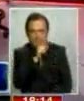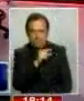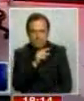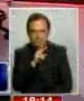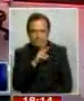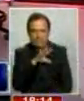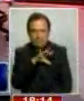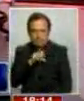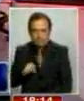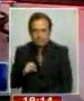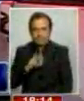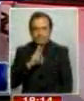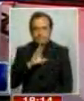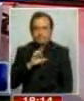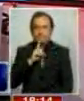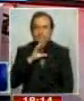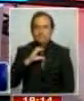retención.